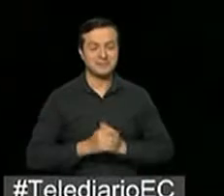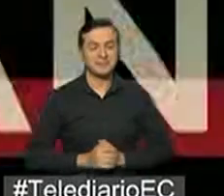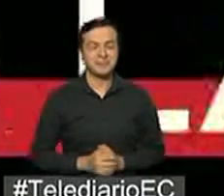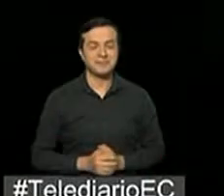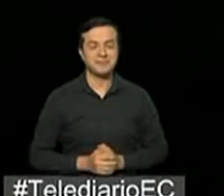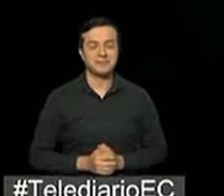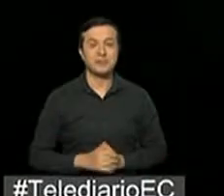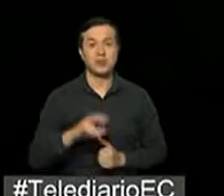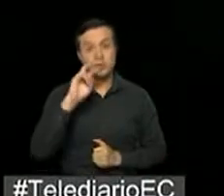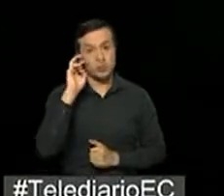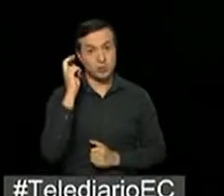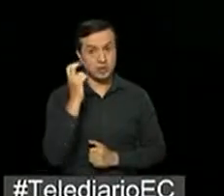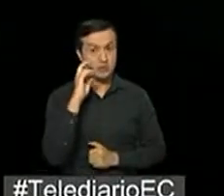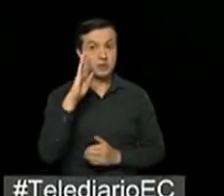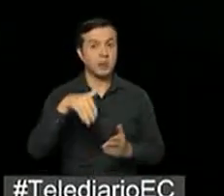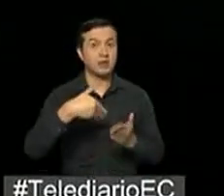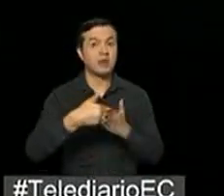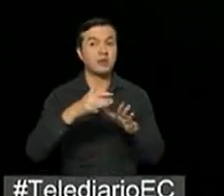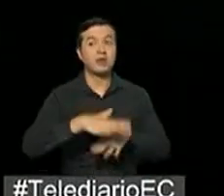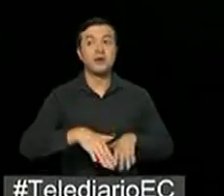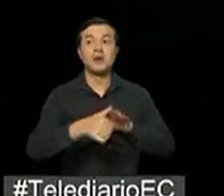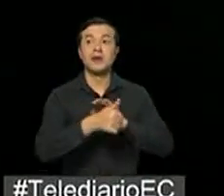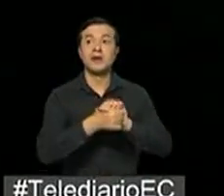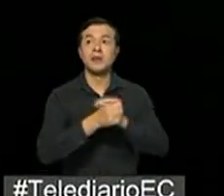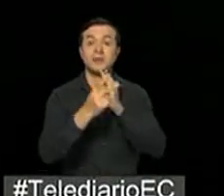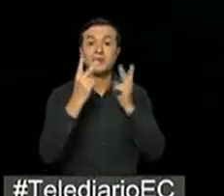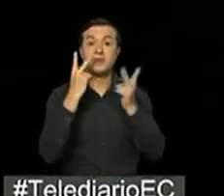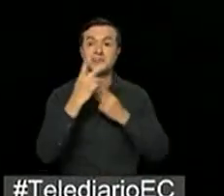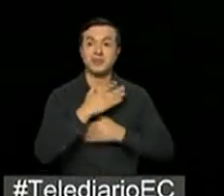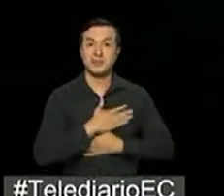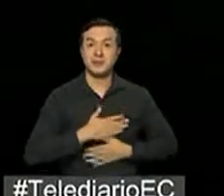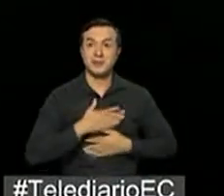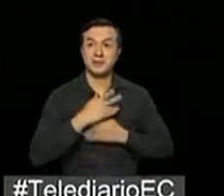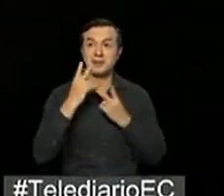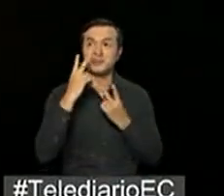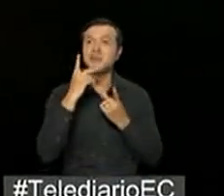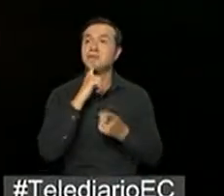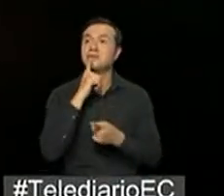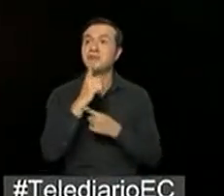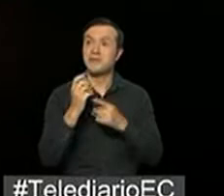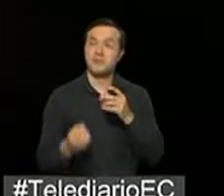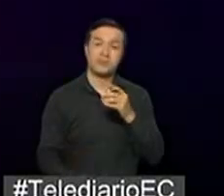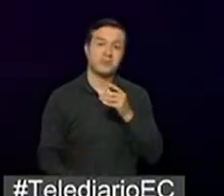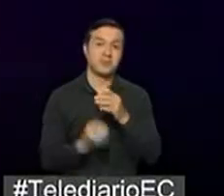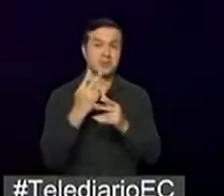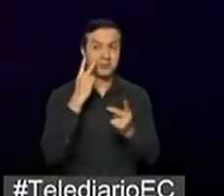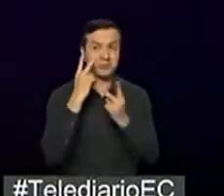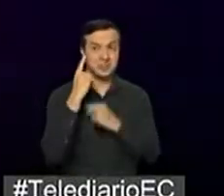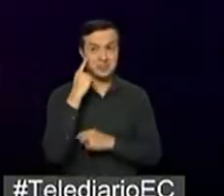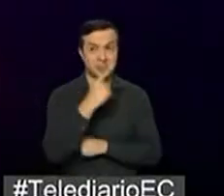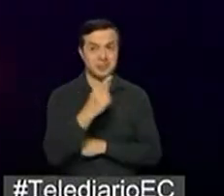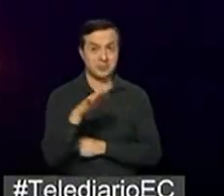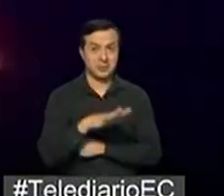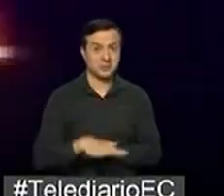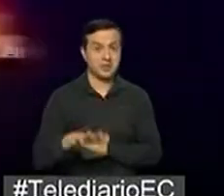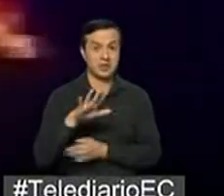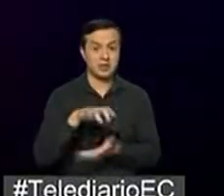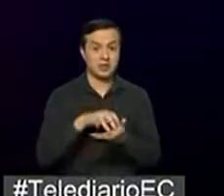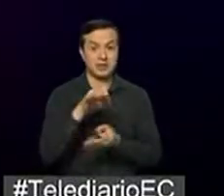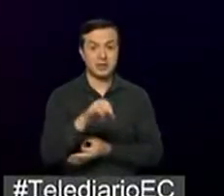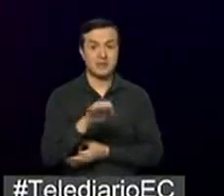los turistas que lleguen a galápagos podrán disfrutar del espectáculo que brinda el volcán en la cumbre en la isla fernandina